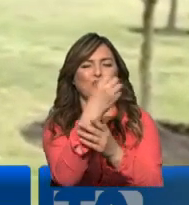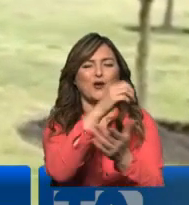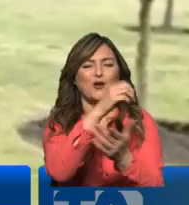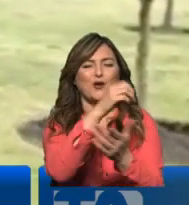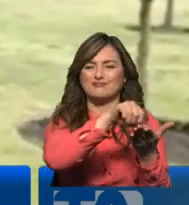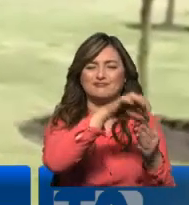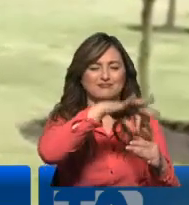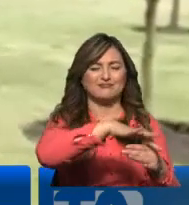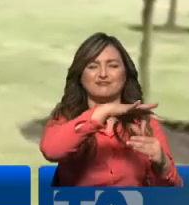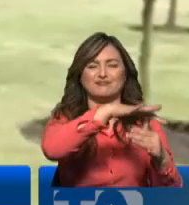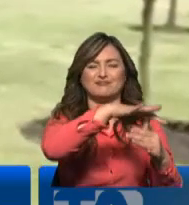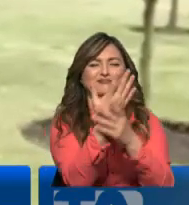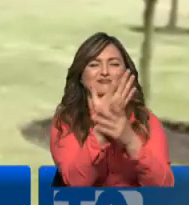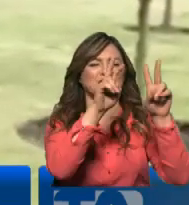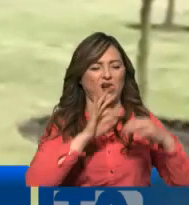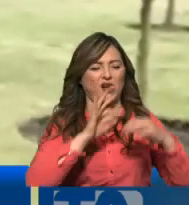temas de contaminación,